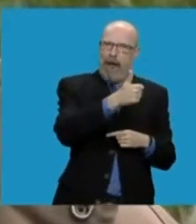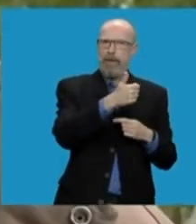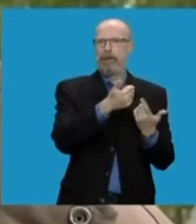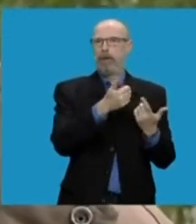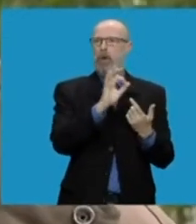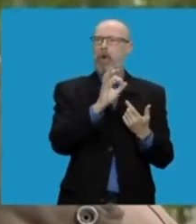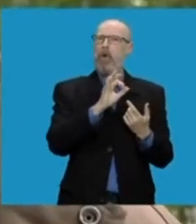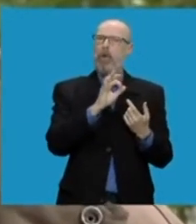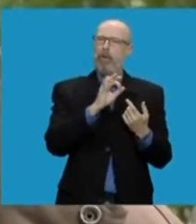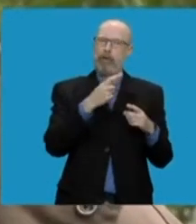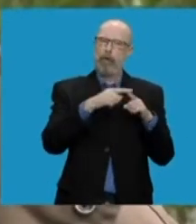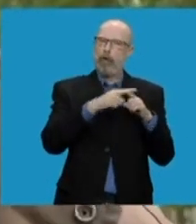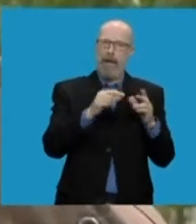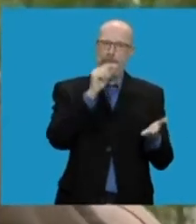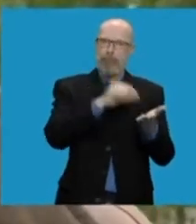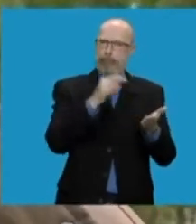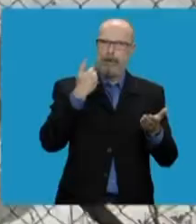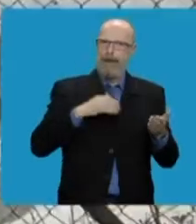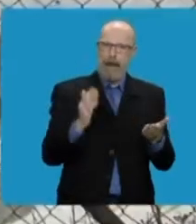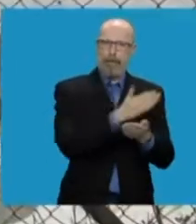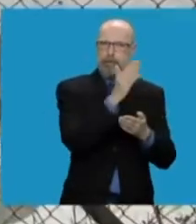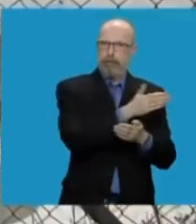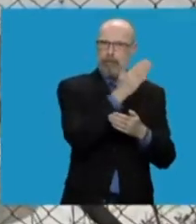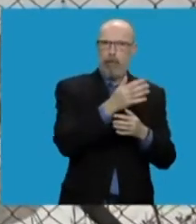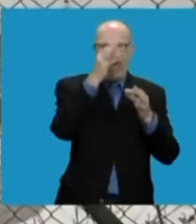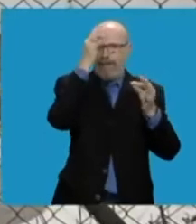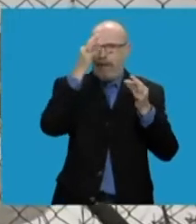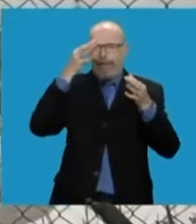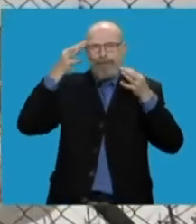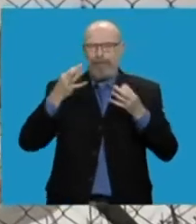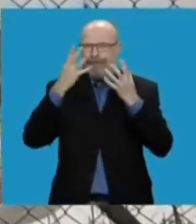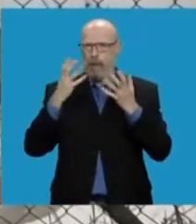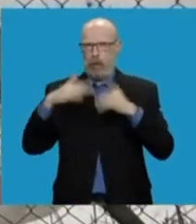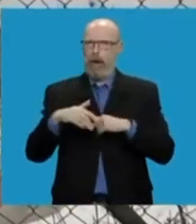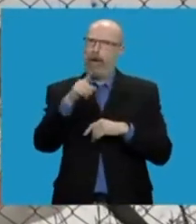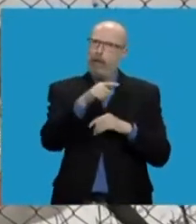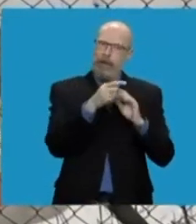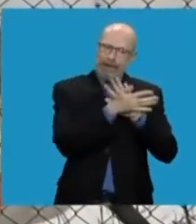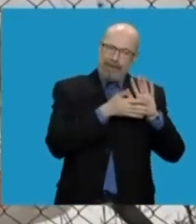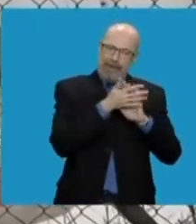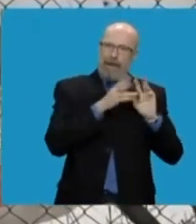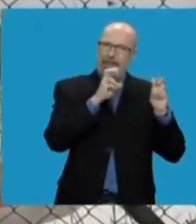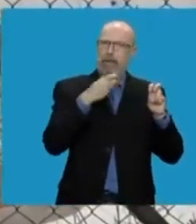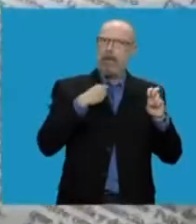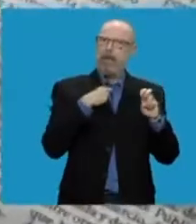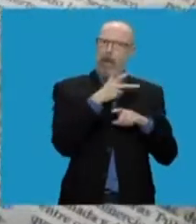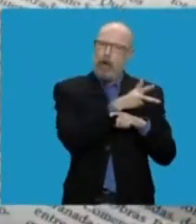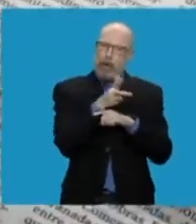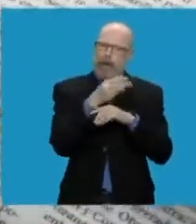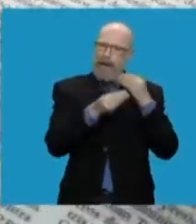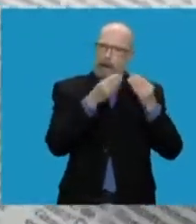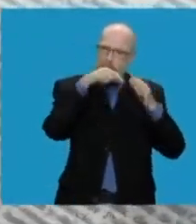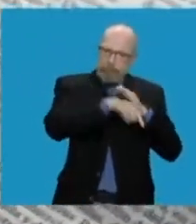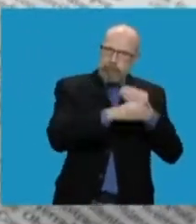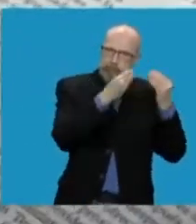por la inmediatez, que a veces lleva falta de rigor. Apostar por contenidos elaborados creo que es una puerta de salvación del periódico. Es verdad